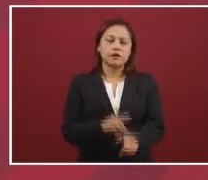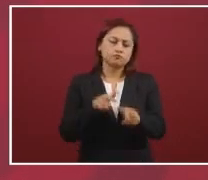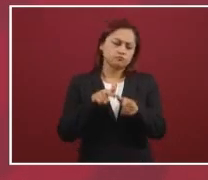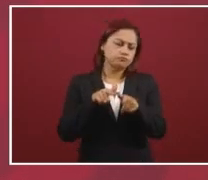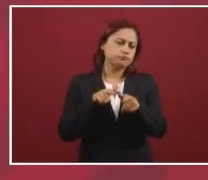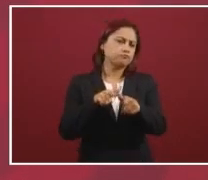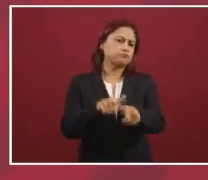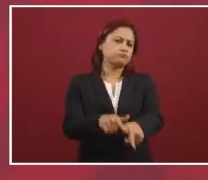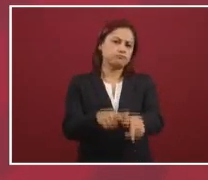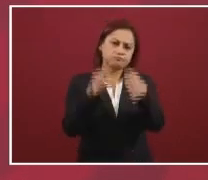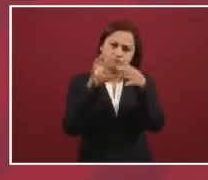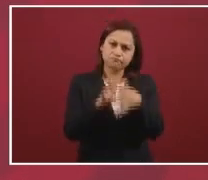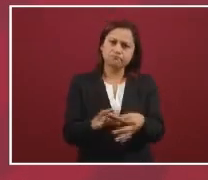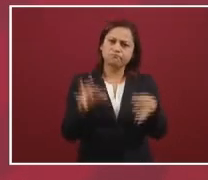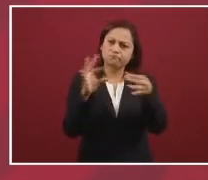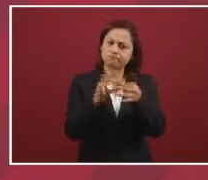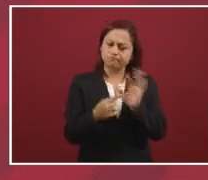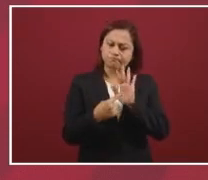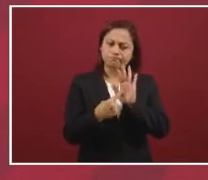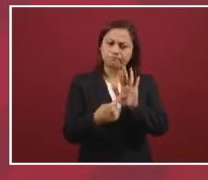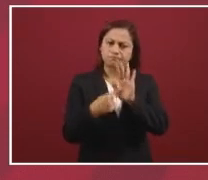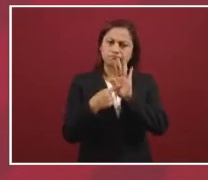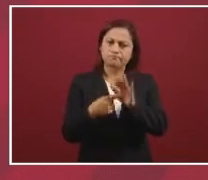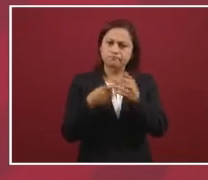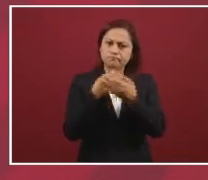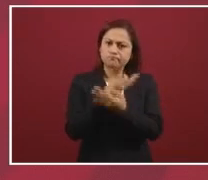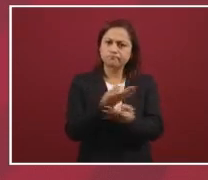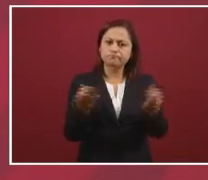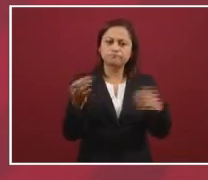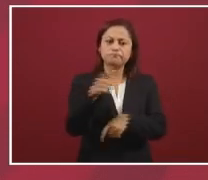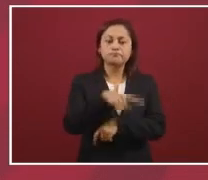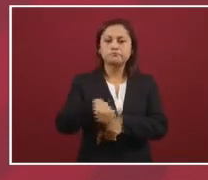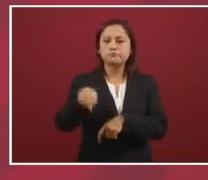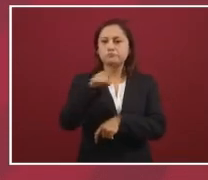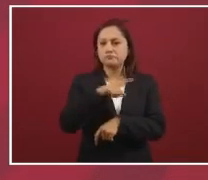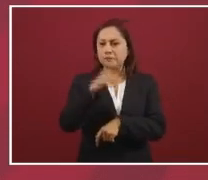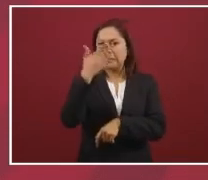muy importante, el que mantengamos